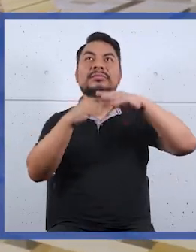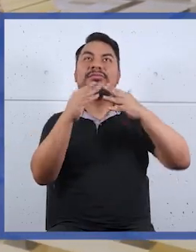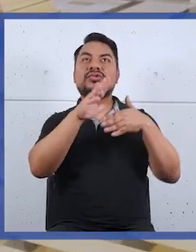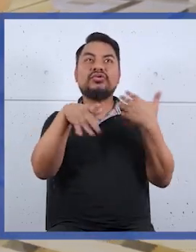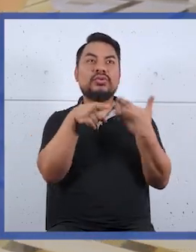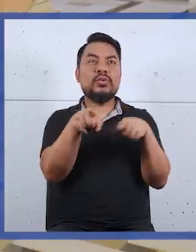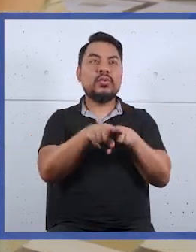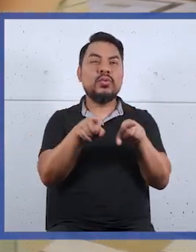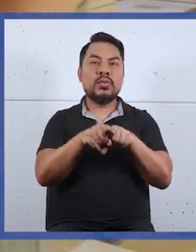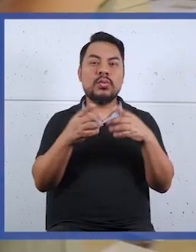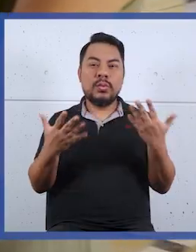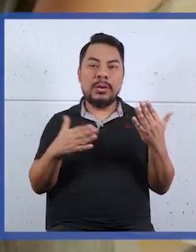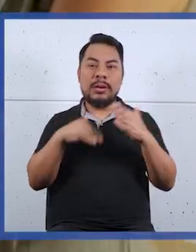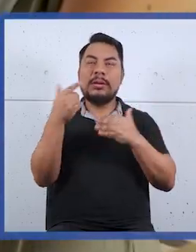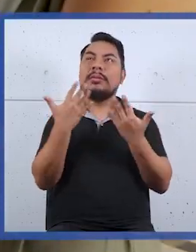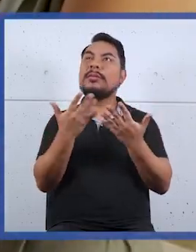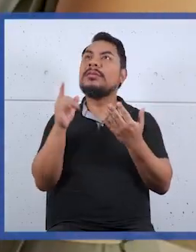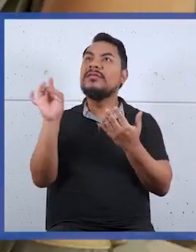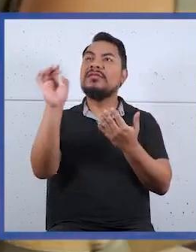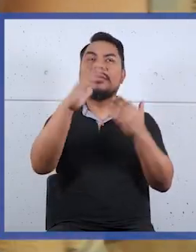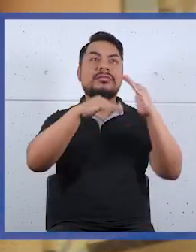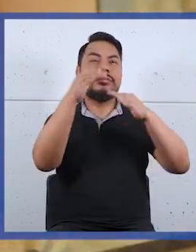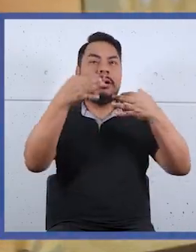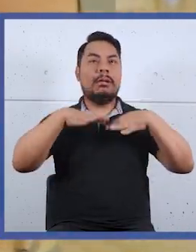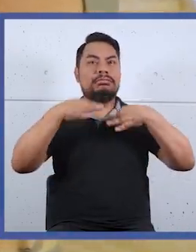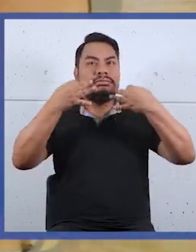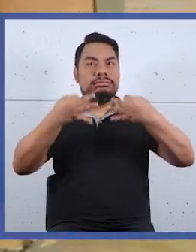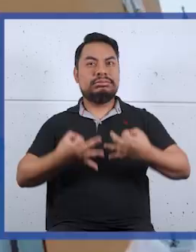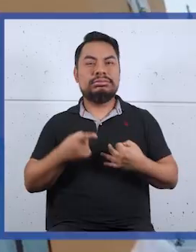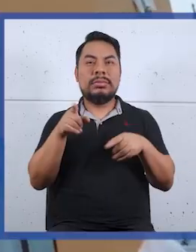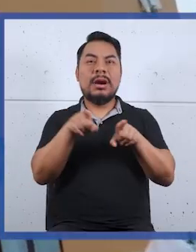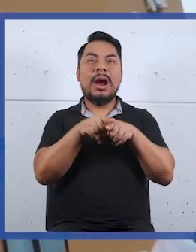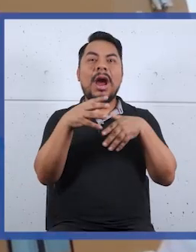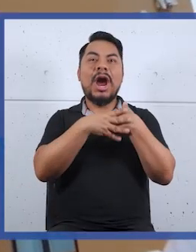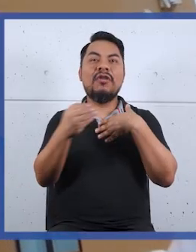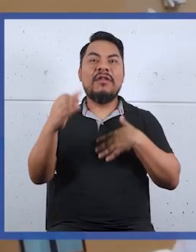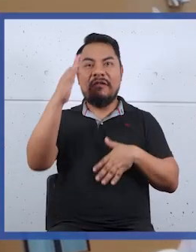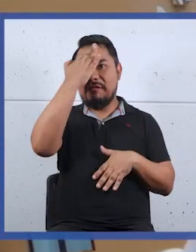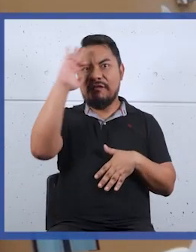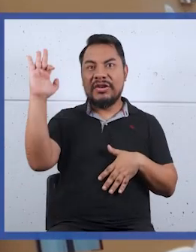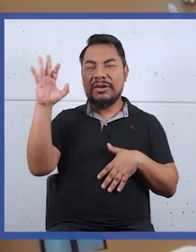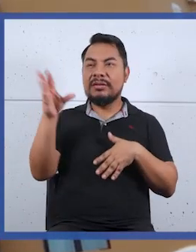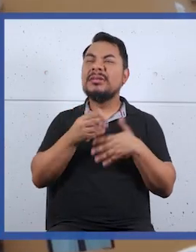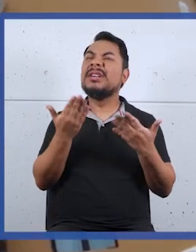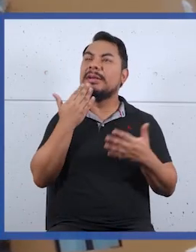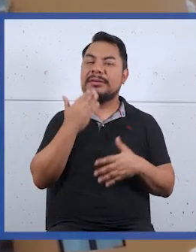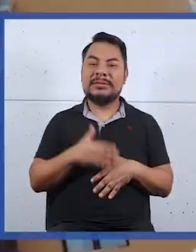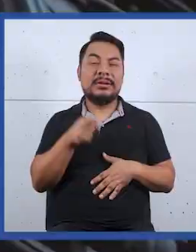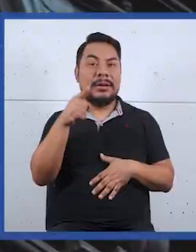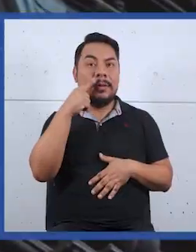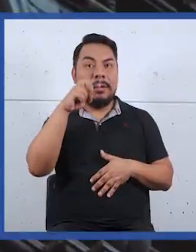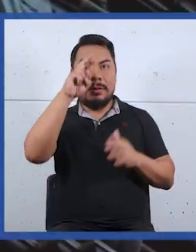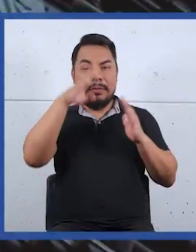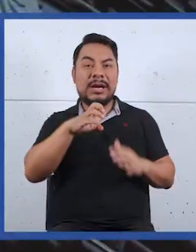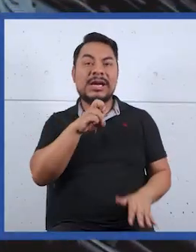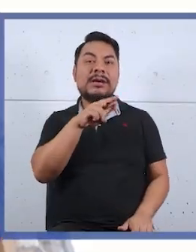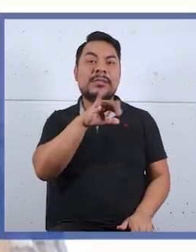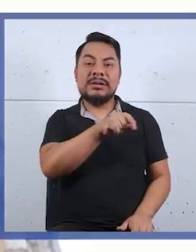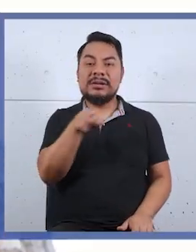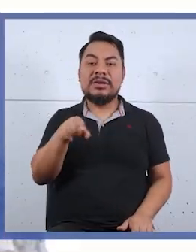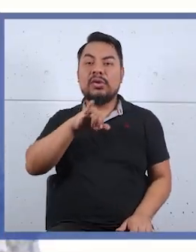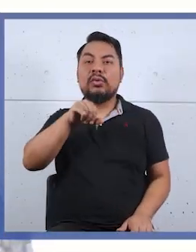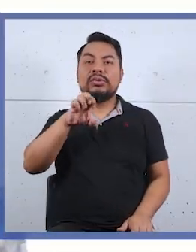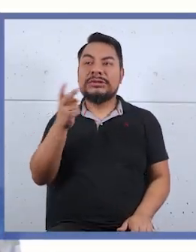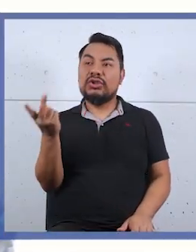diseña todo el interior de este edificio? Porque tiene una elegancia de estilo francés. Los peruanos Emilio Jarterré y